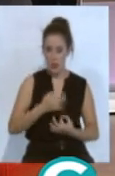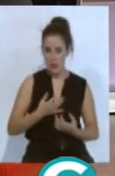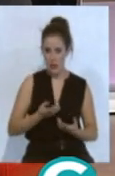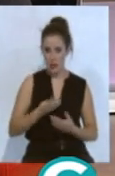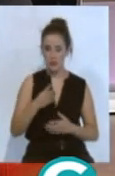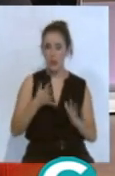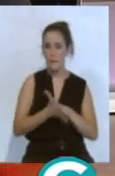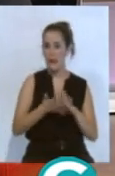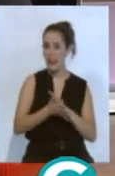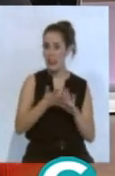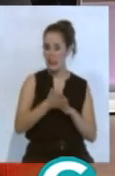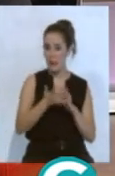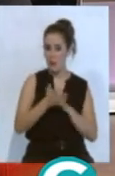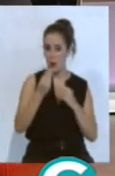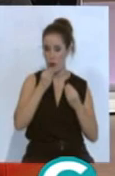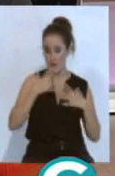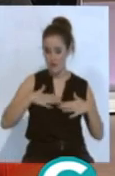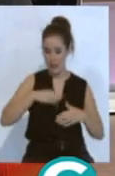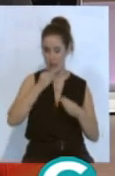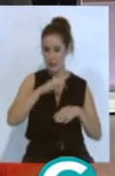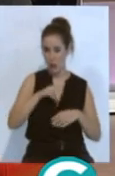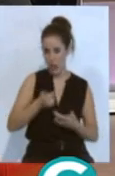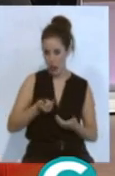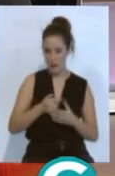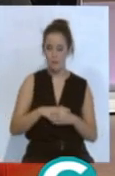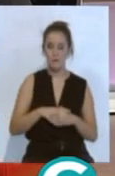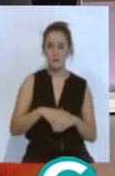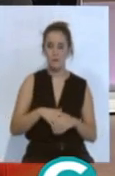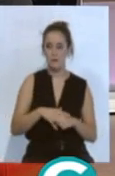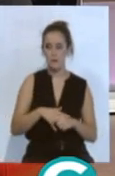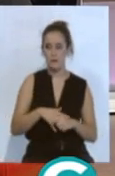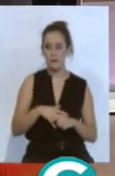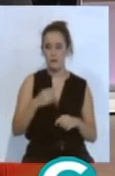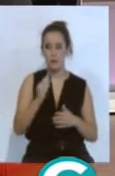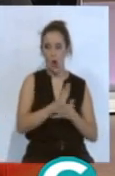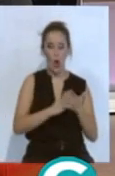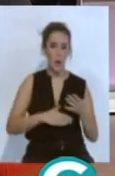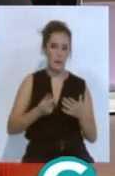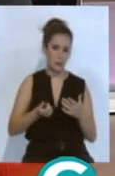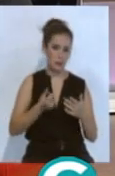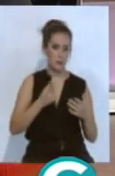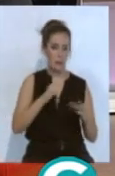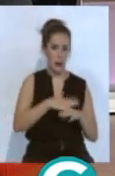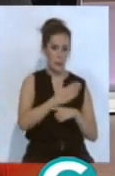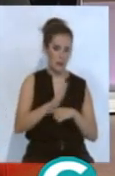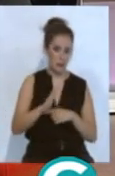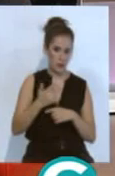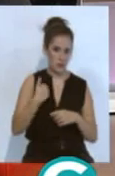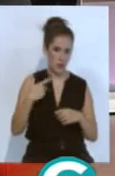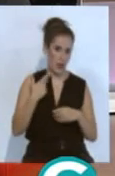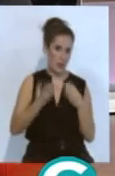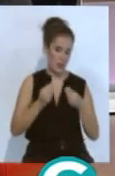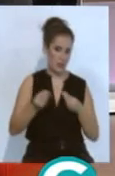donde expliquemos el disfraz y la historia. ¿Qué me de dice? Esto. Sí, vamos a llevar una coplita inédita, por lo menos una presentación y ya